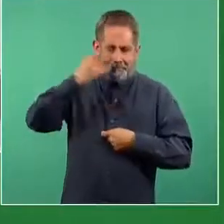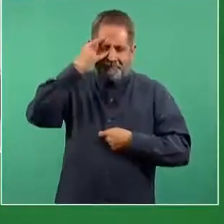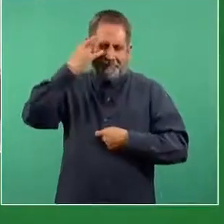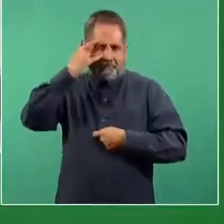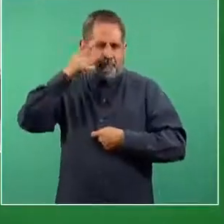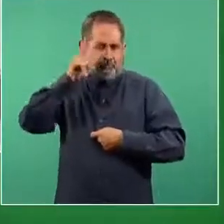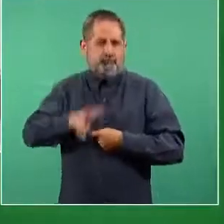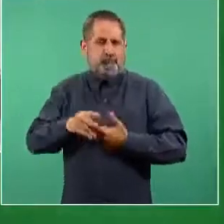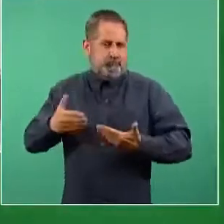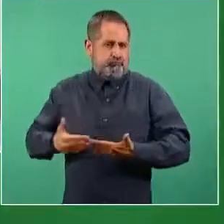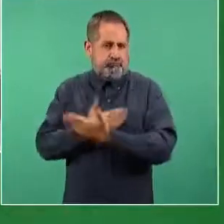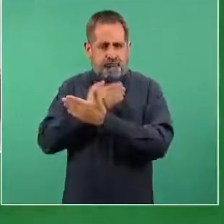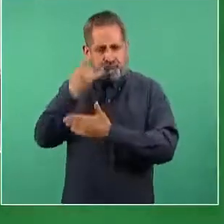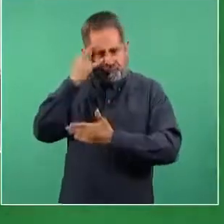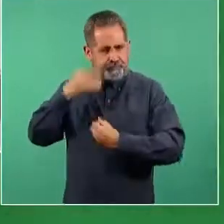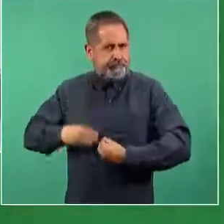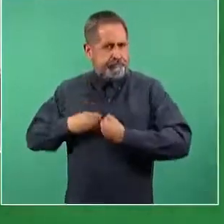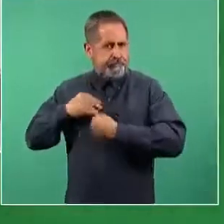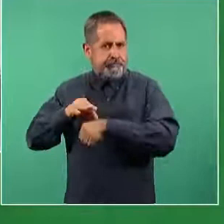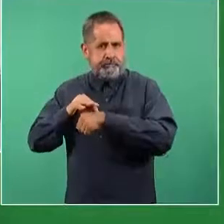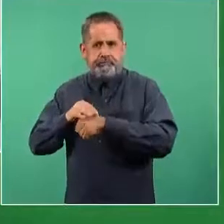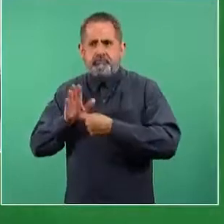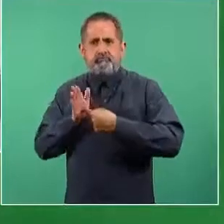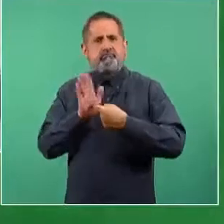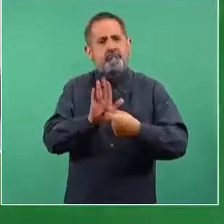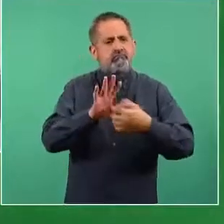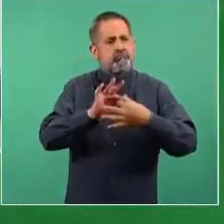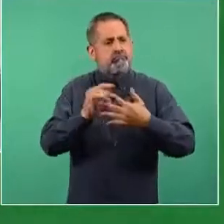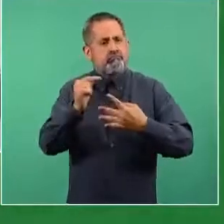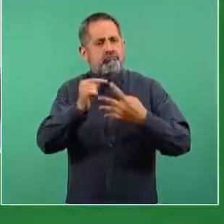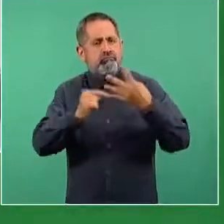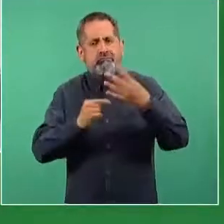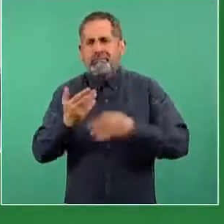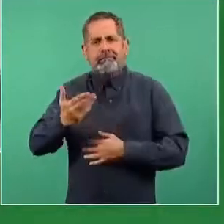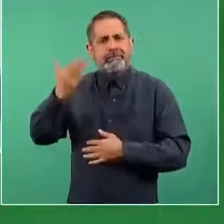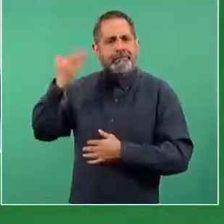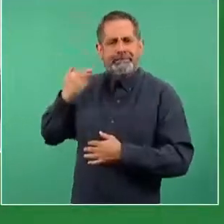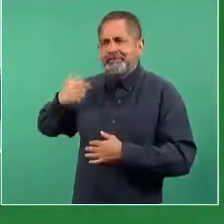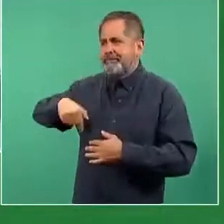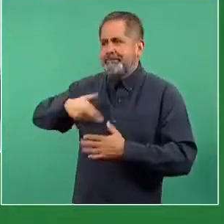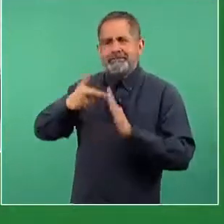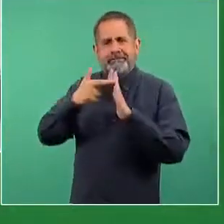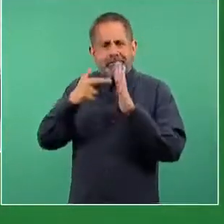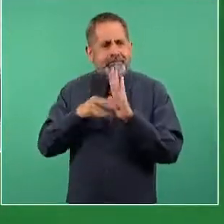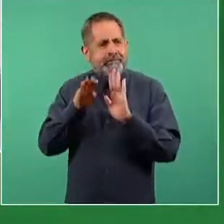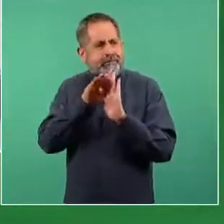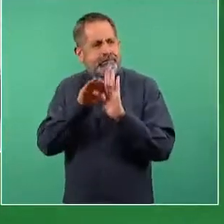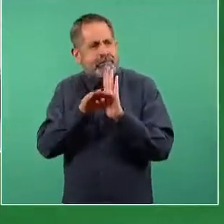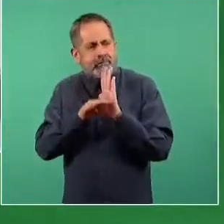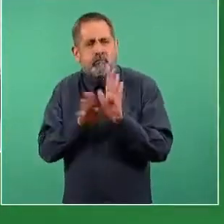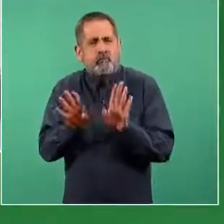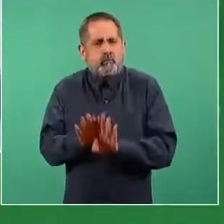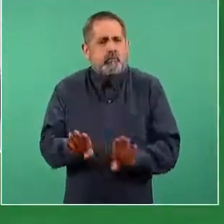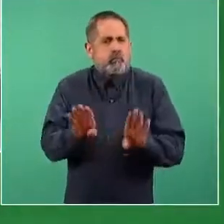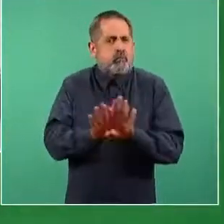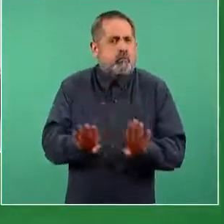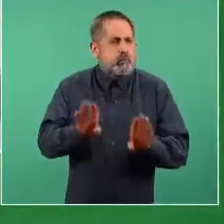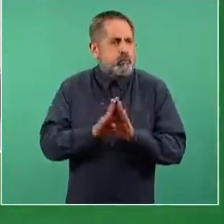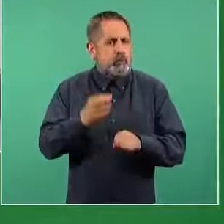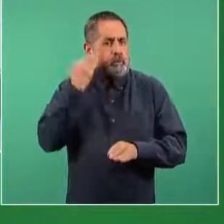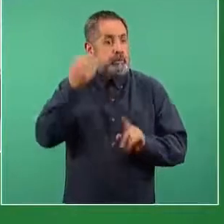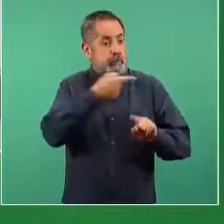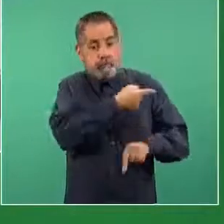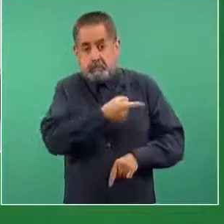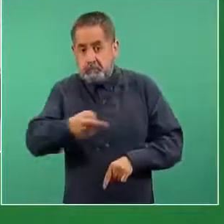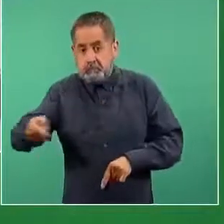Campeche para poder presentar a ustedes el conjunto de medidas preventivas que en el Estado se han llevado a cabo durante todo el